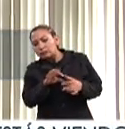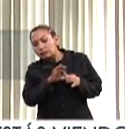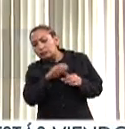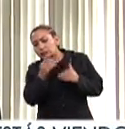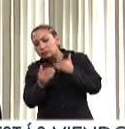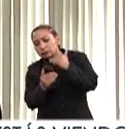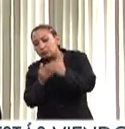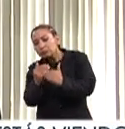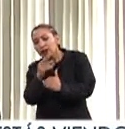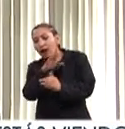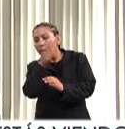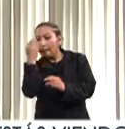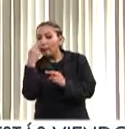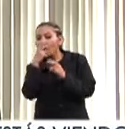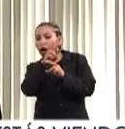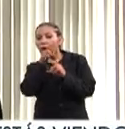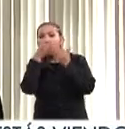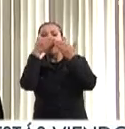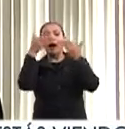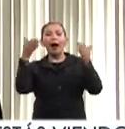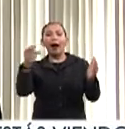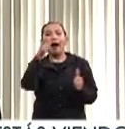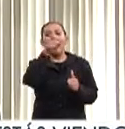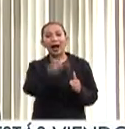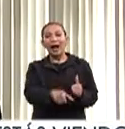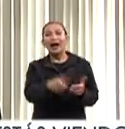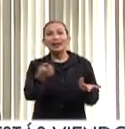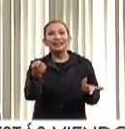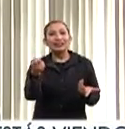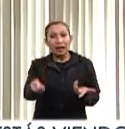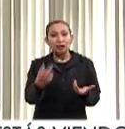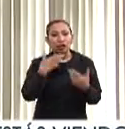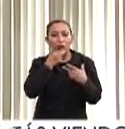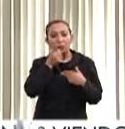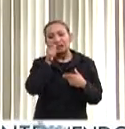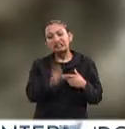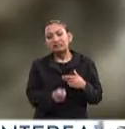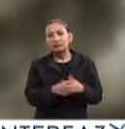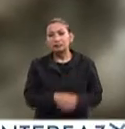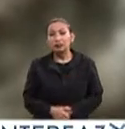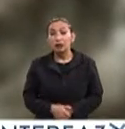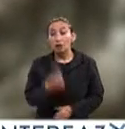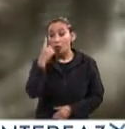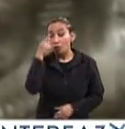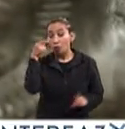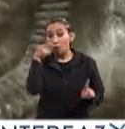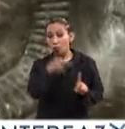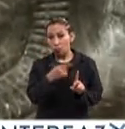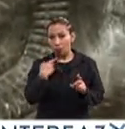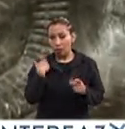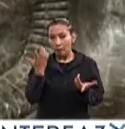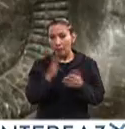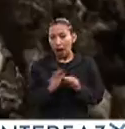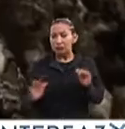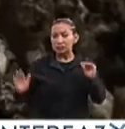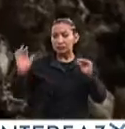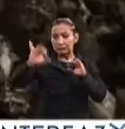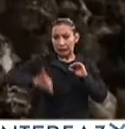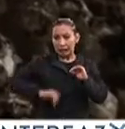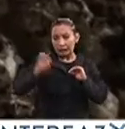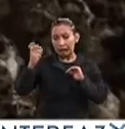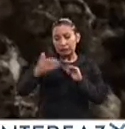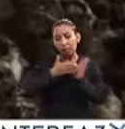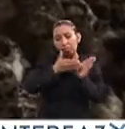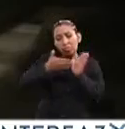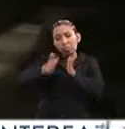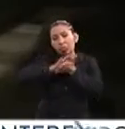pues tendrás una mejor visión de lo que es el hombre, ¿no? Uno de los exponentes con mayor interés en este